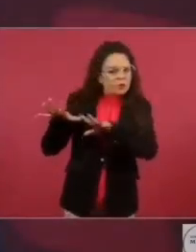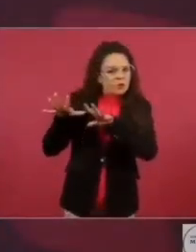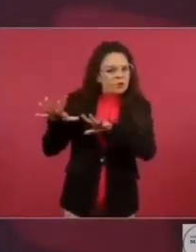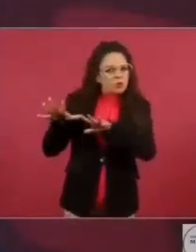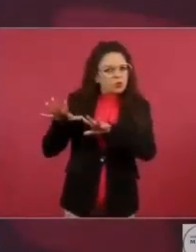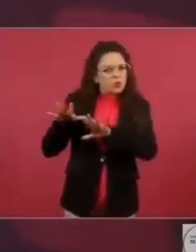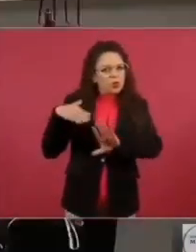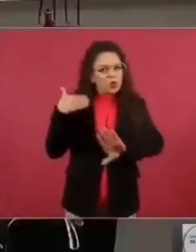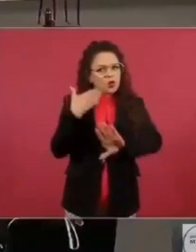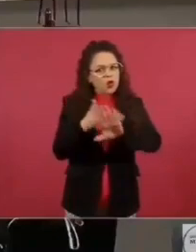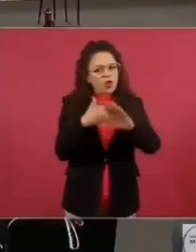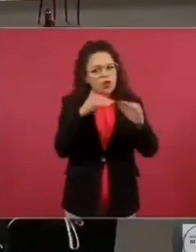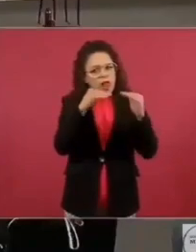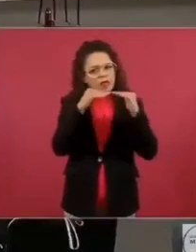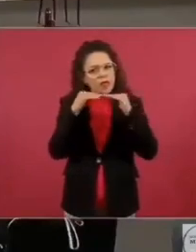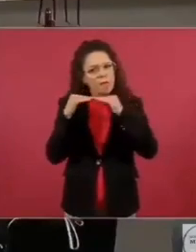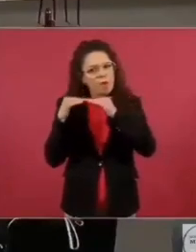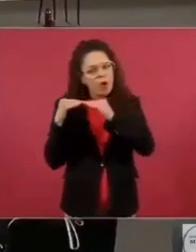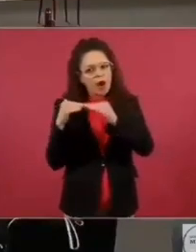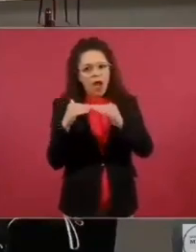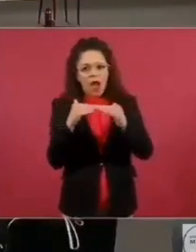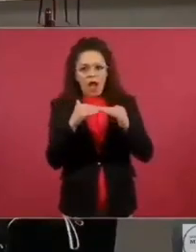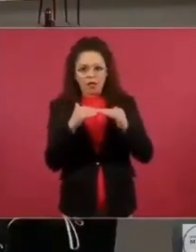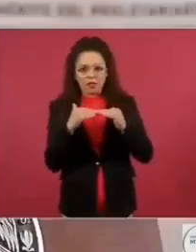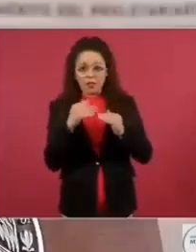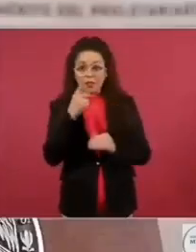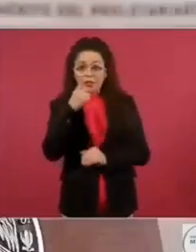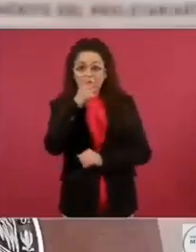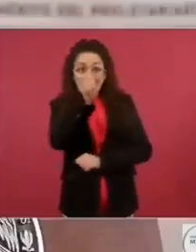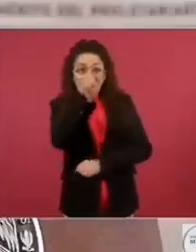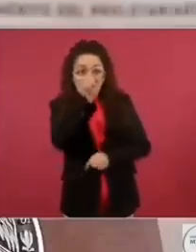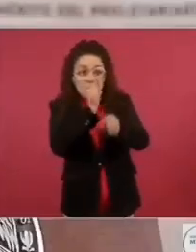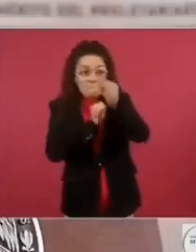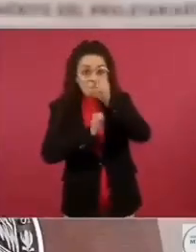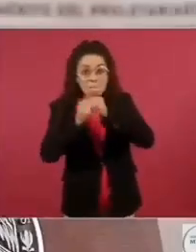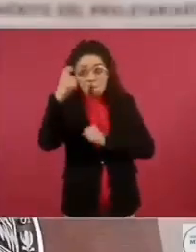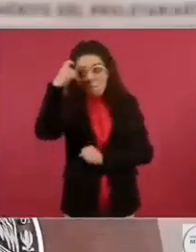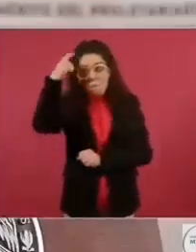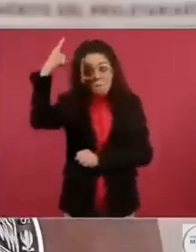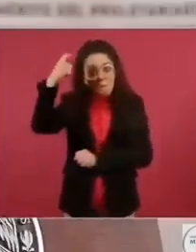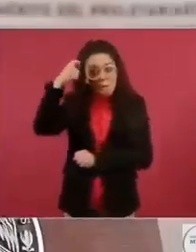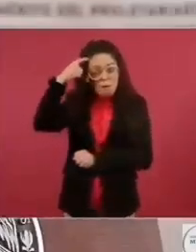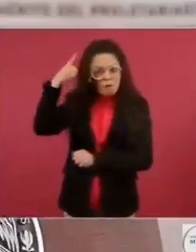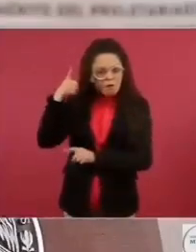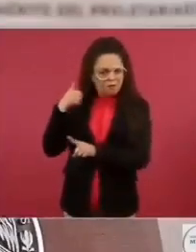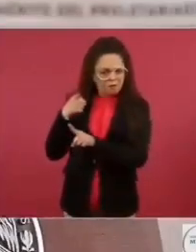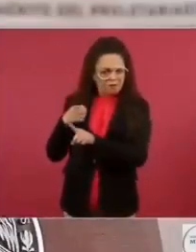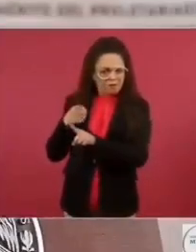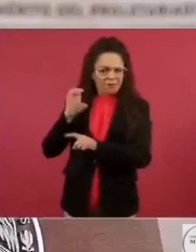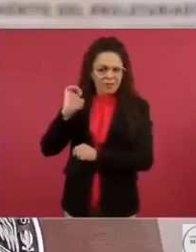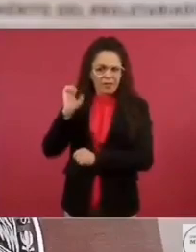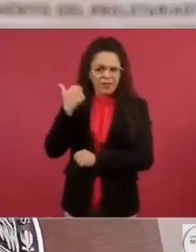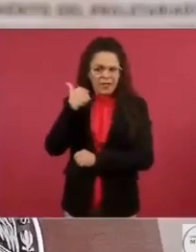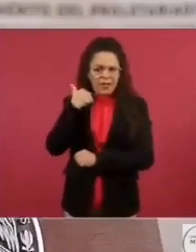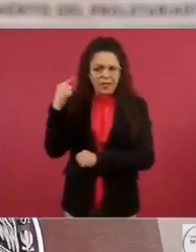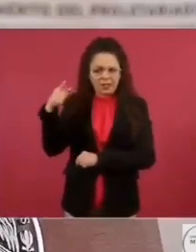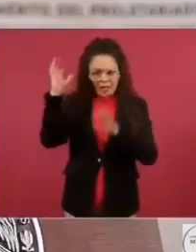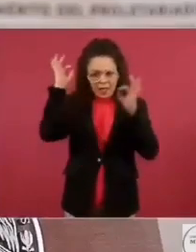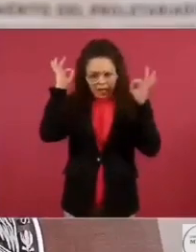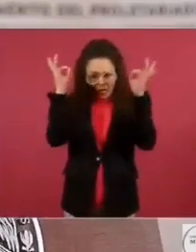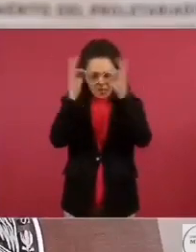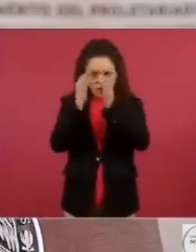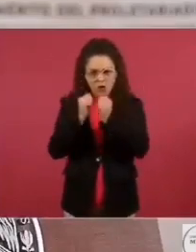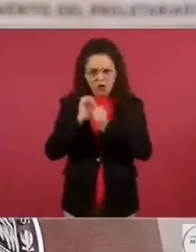los miércoles, esta sección de quién es quien en las mentiras. Y hoy, en la conferencia mañanera, habló del tema de Jorge